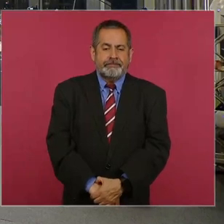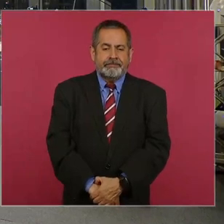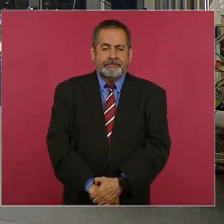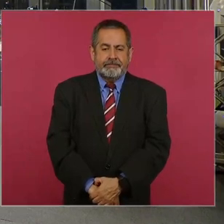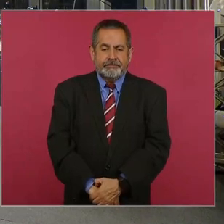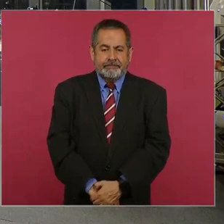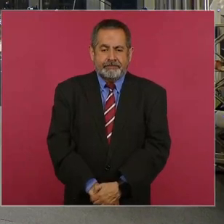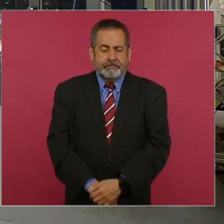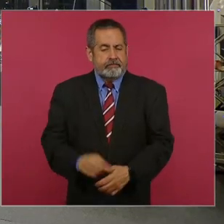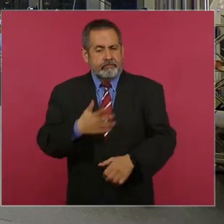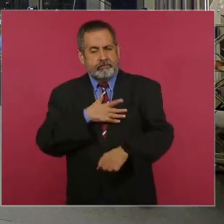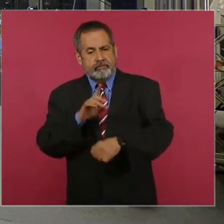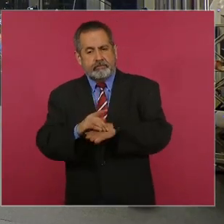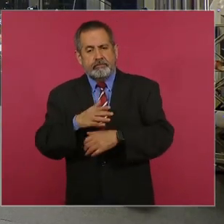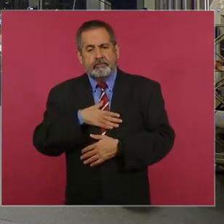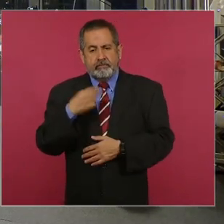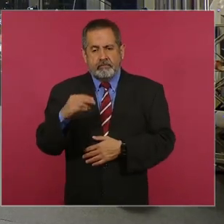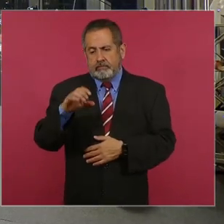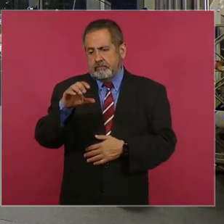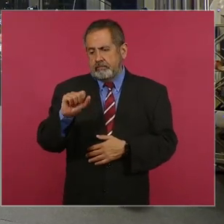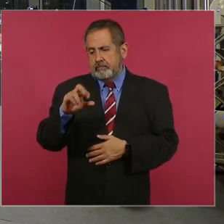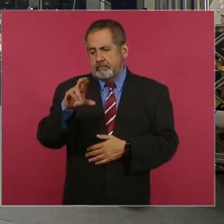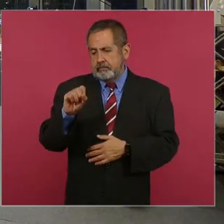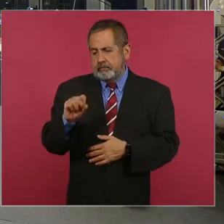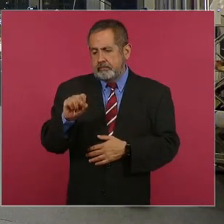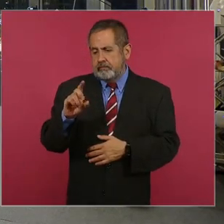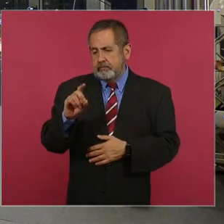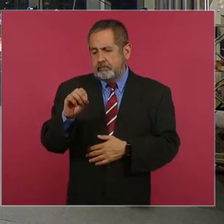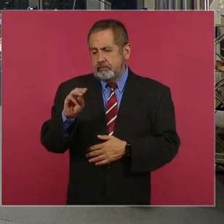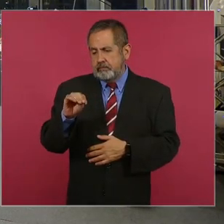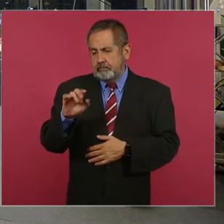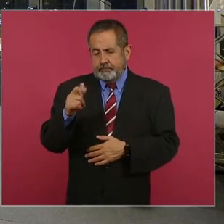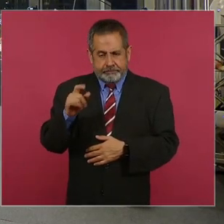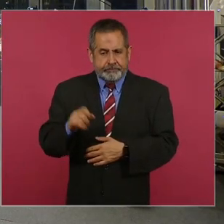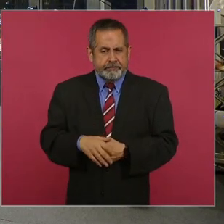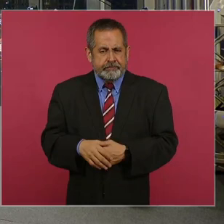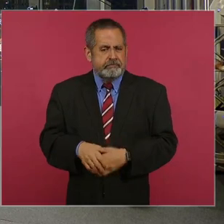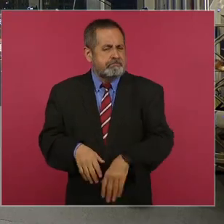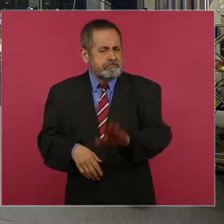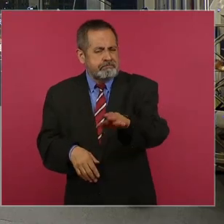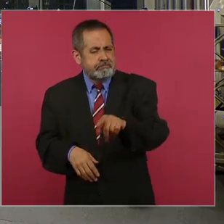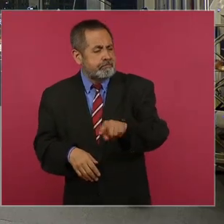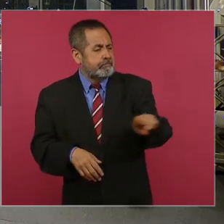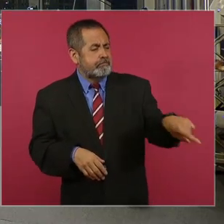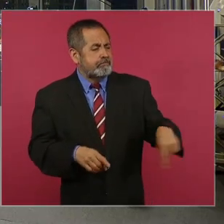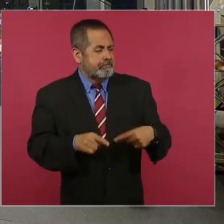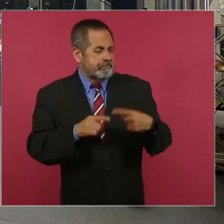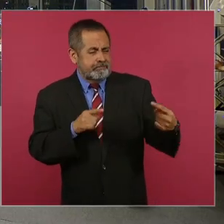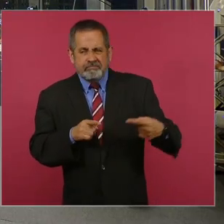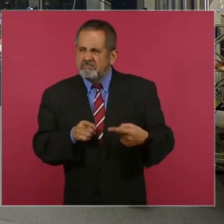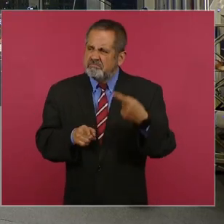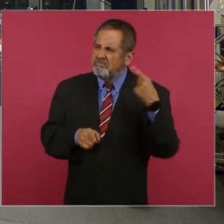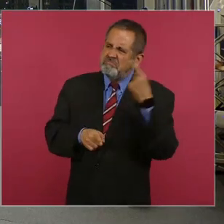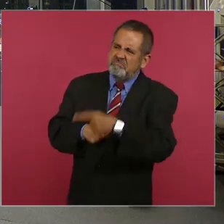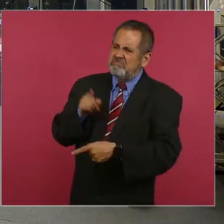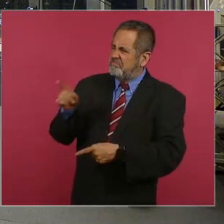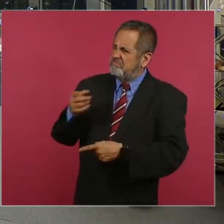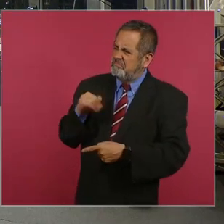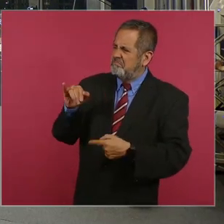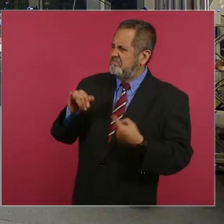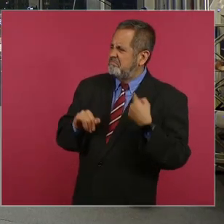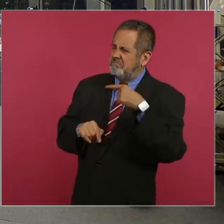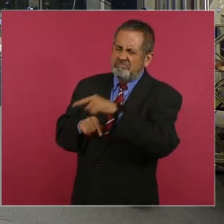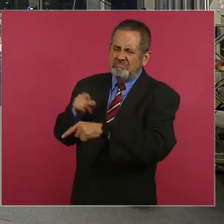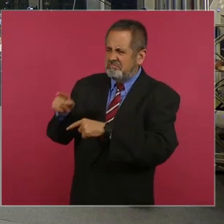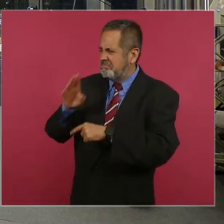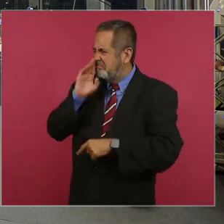buenos días presidente carlos domínguez de nación 14 ante la ola de descalificaciones y señalamientos de la oposición sobre el tema de la desgracia